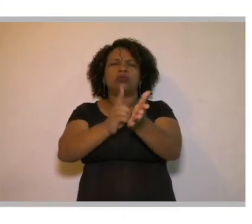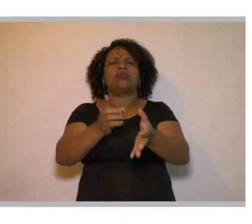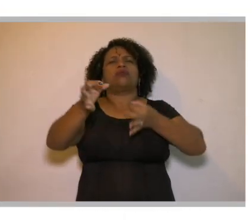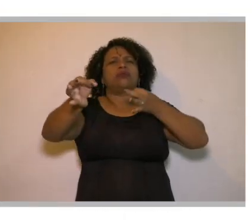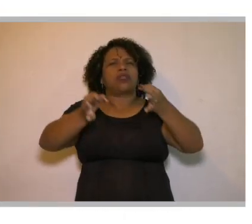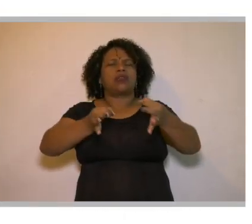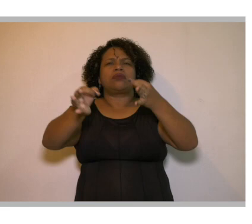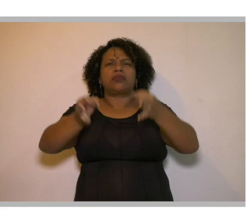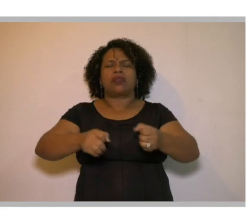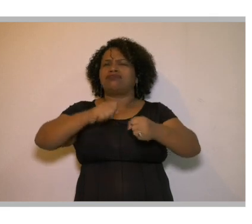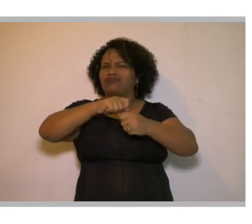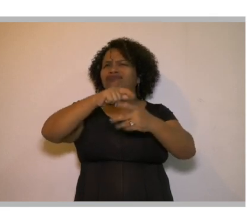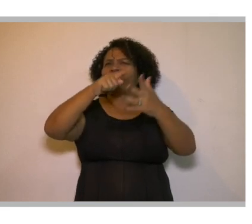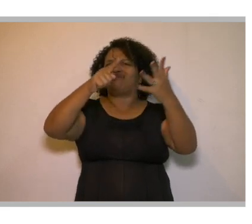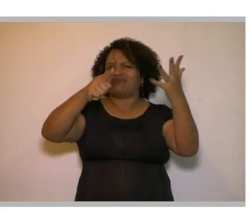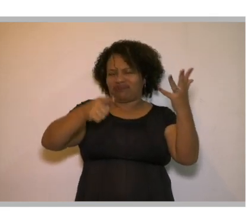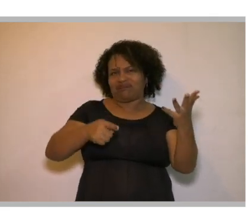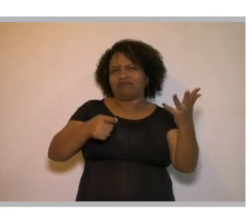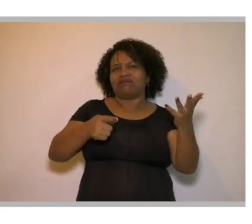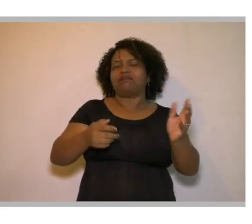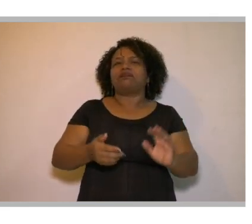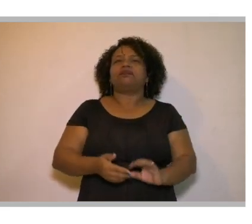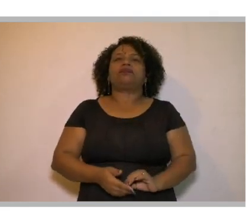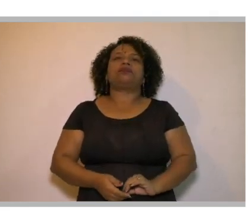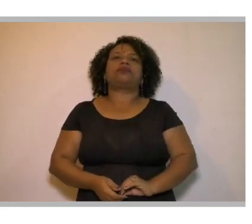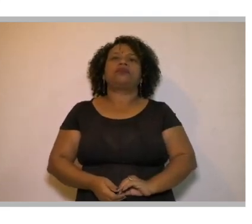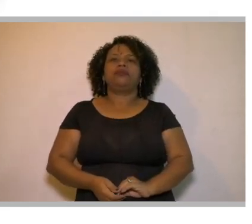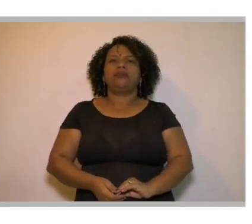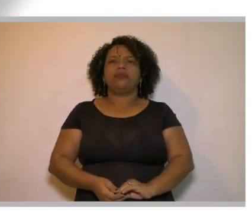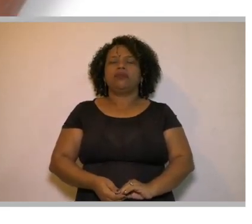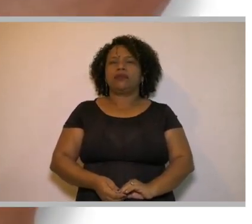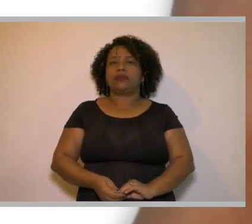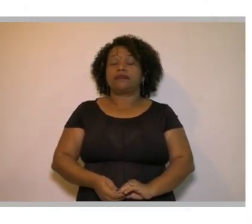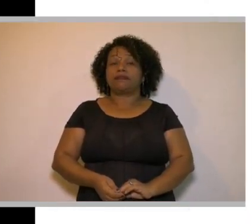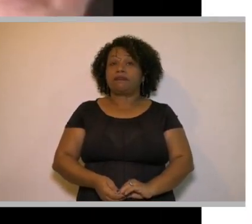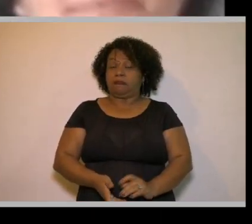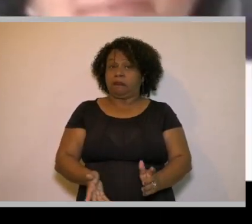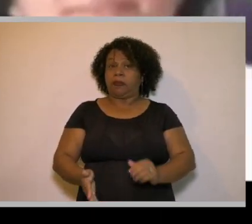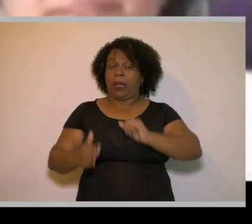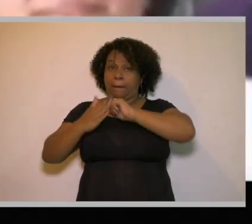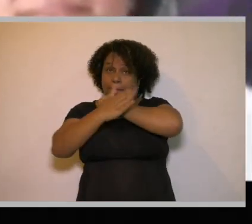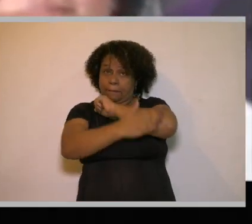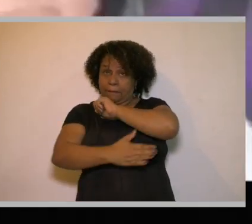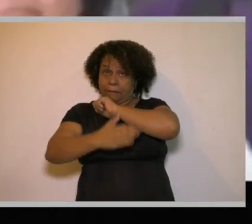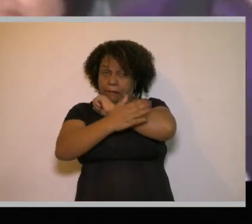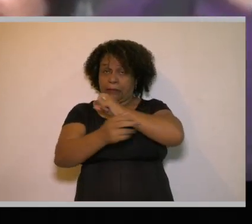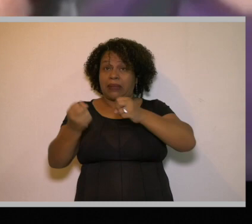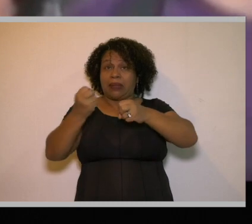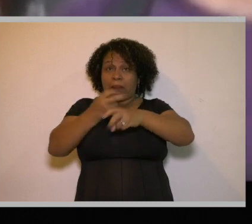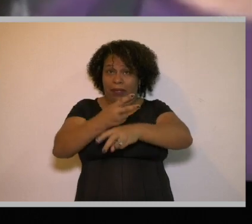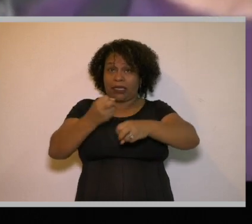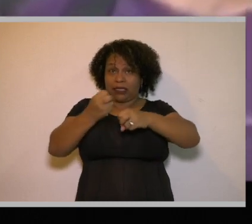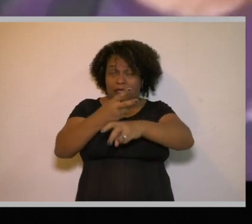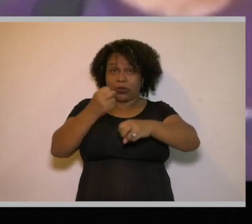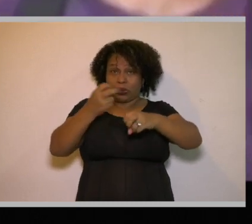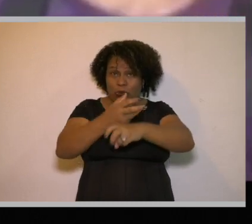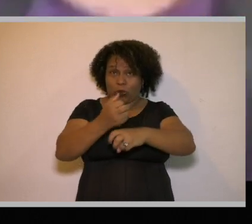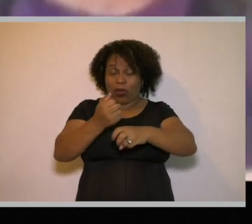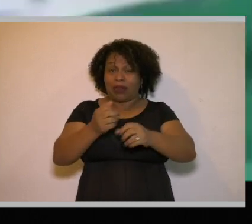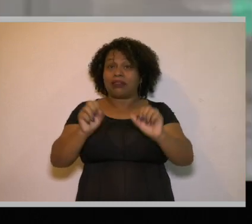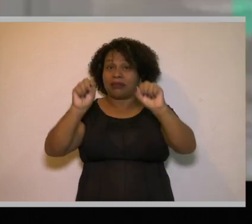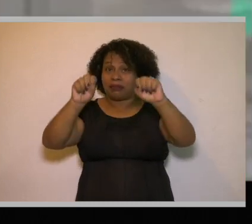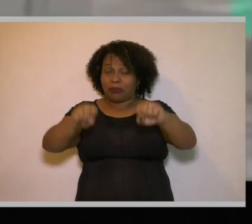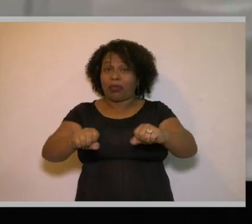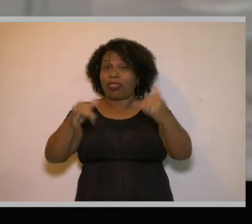terapias, medicamentos y procedimientos en esa enfermedad y la hemofilia. En Venezuela no existe una campaña para